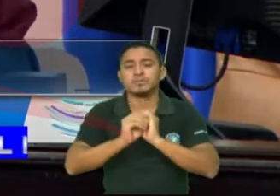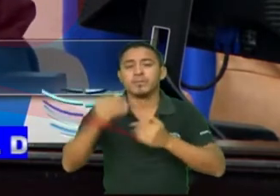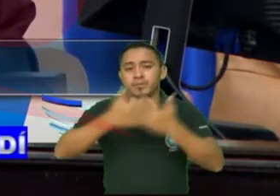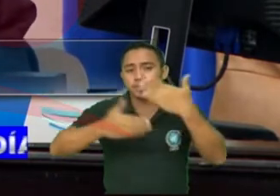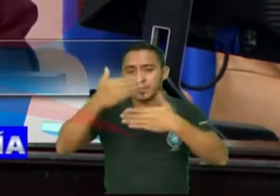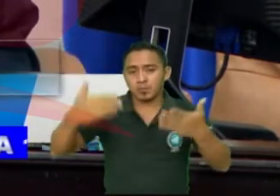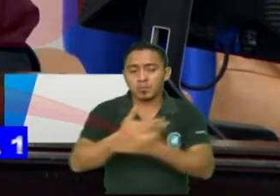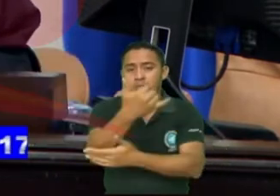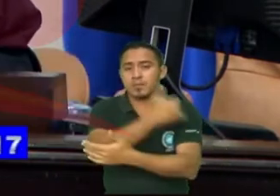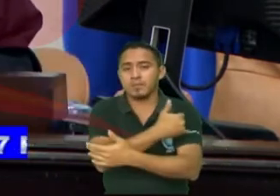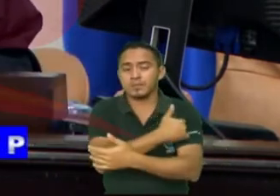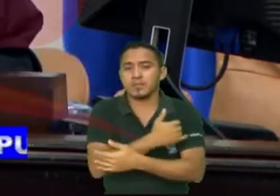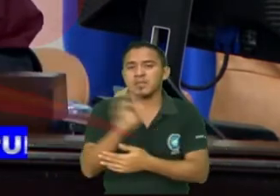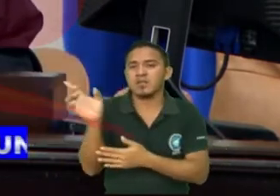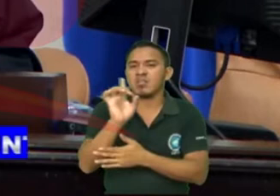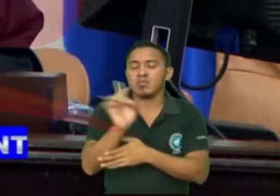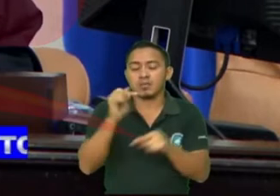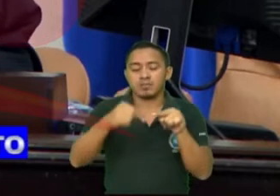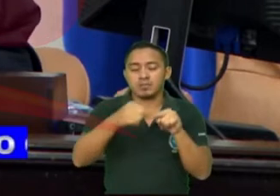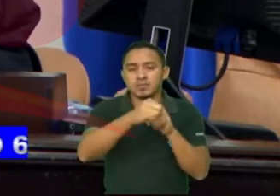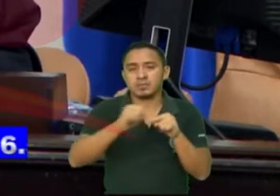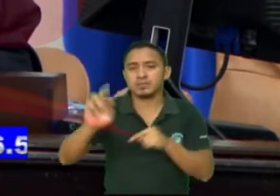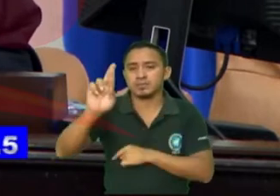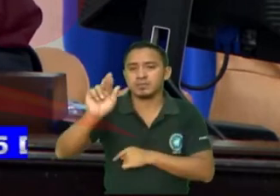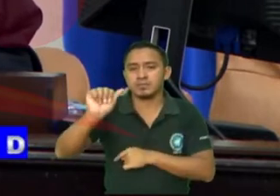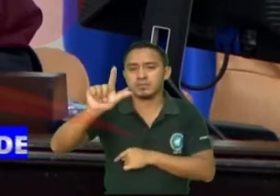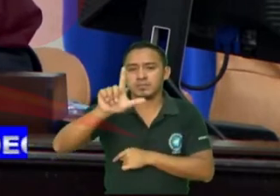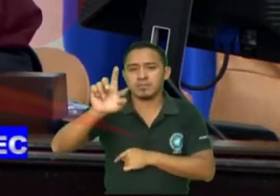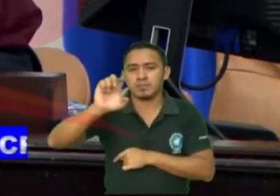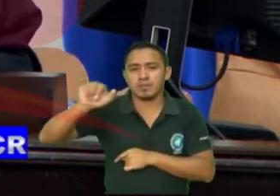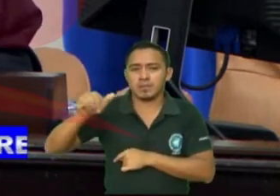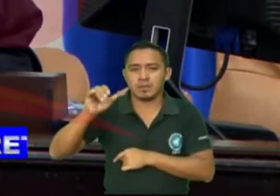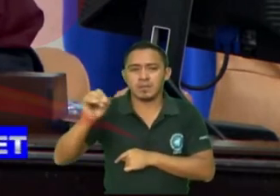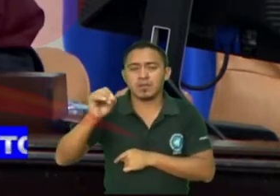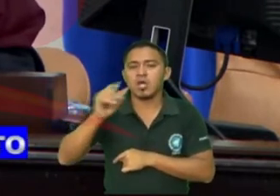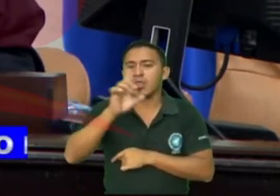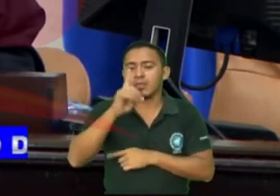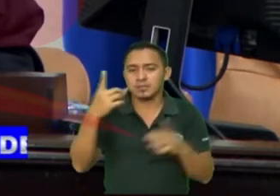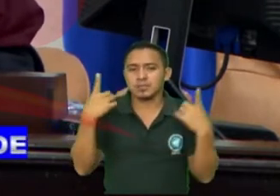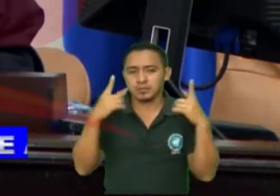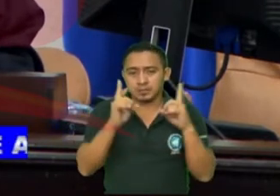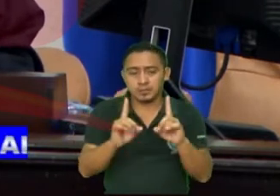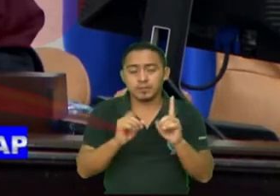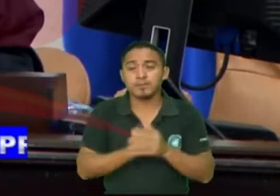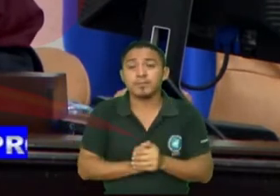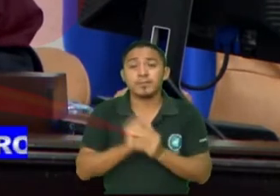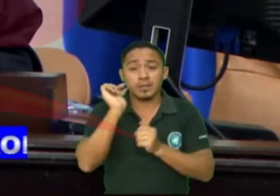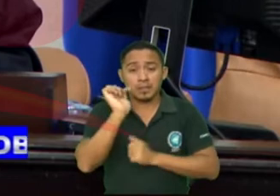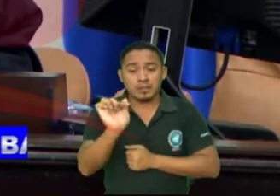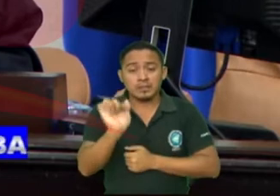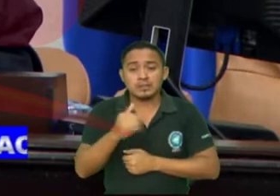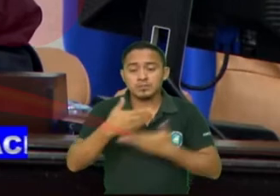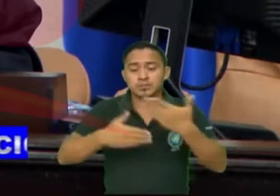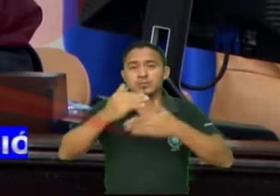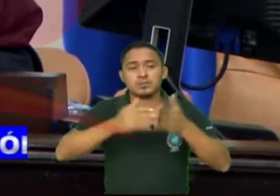del nuevo hospital se realizará en el municipio El Realejo del departamento de Chinandega, que consistirá en un área de construcción